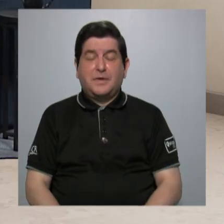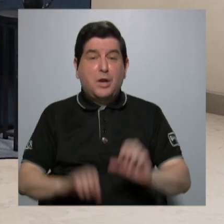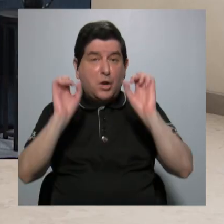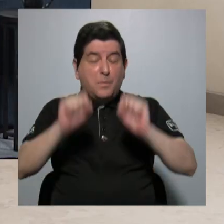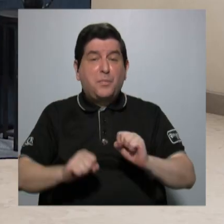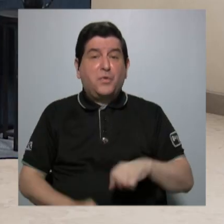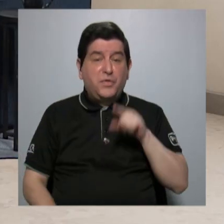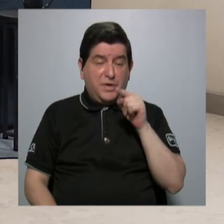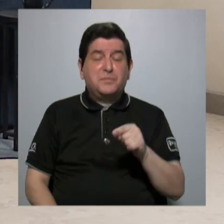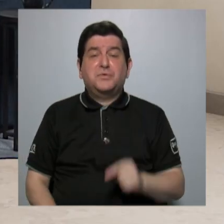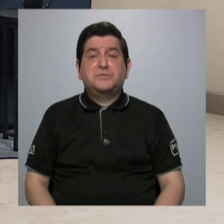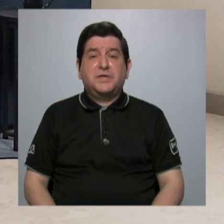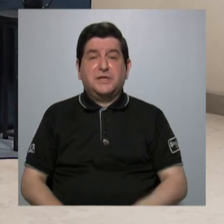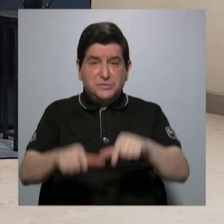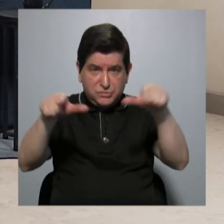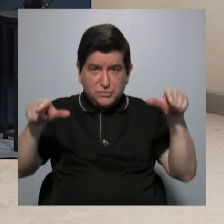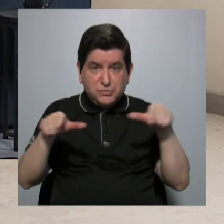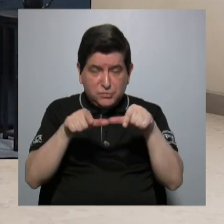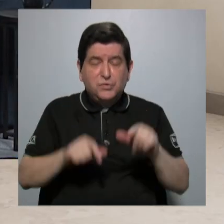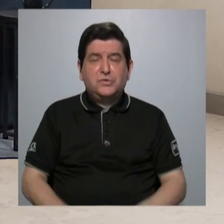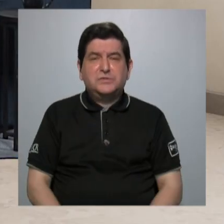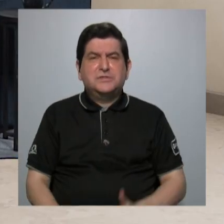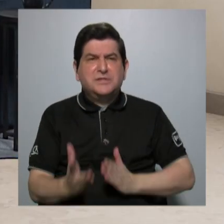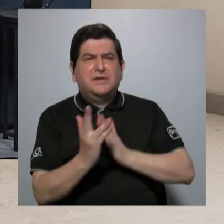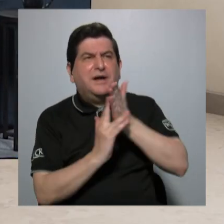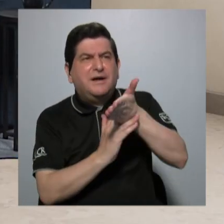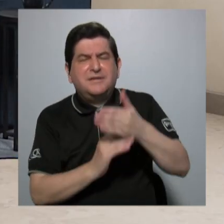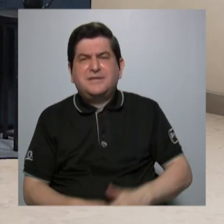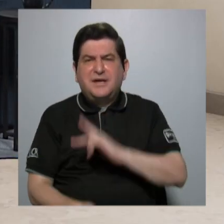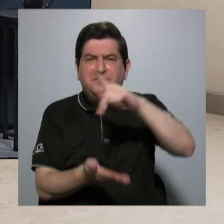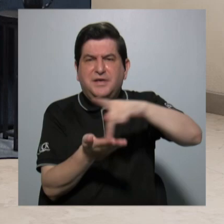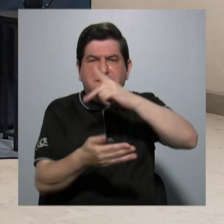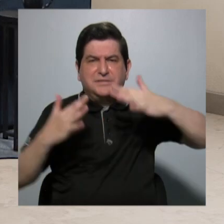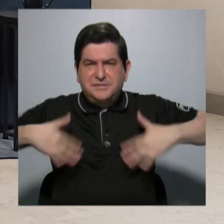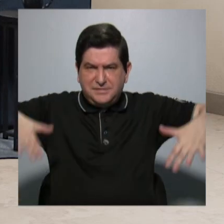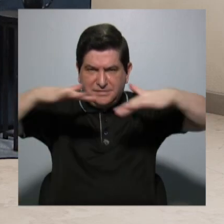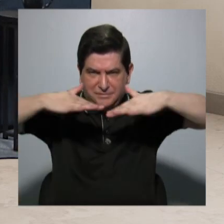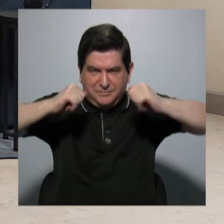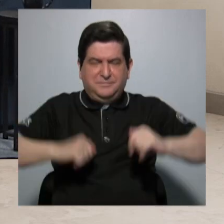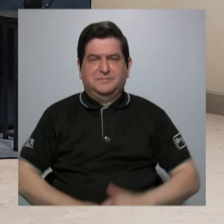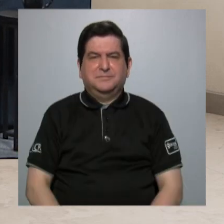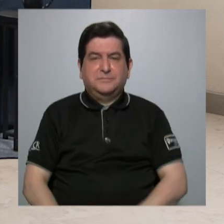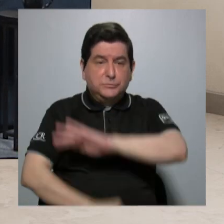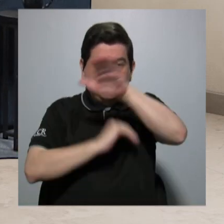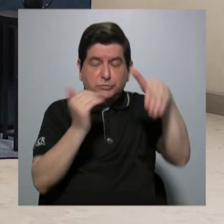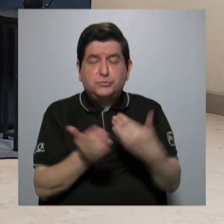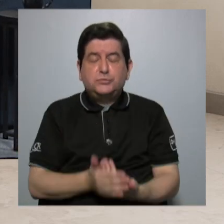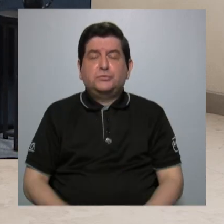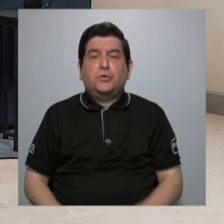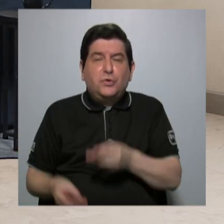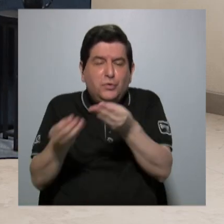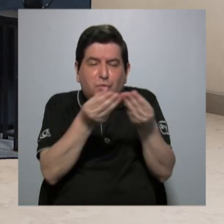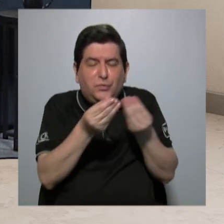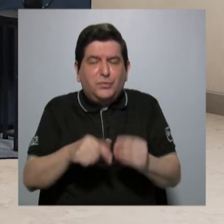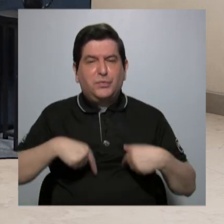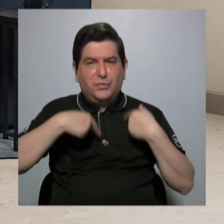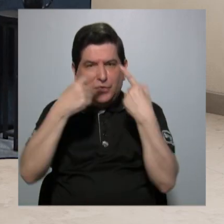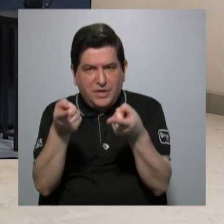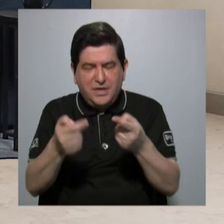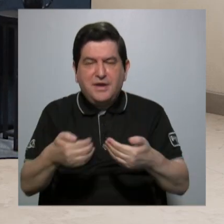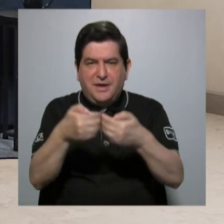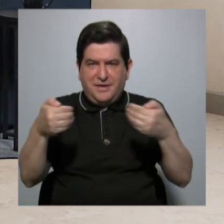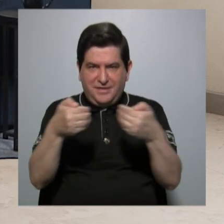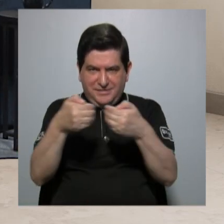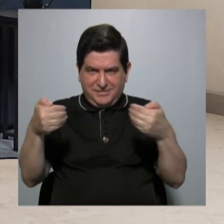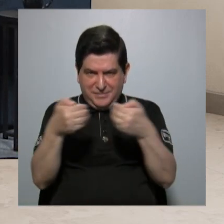podemos crear estas plantas mediante lo que se llama los parques ambientales, en los cuales todos esos residuos irían ahí y se